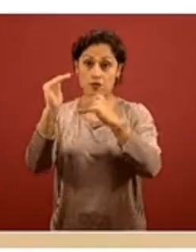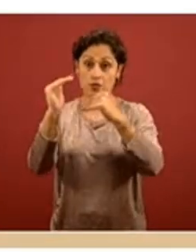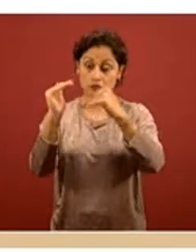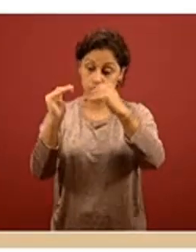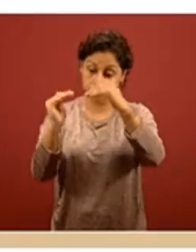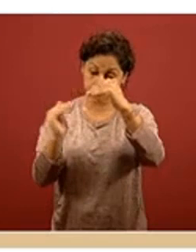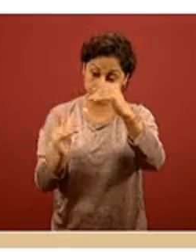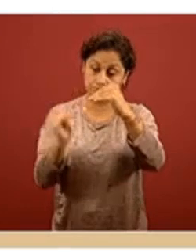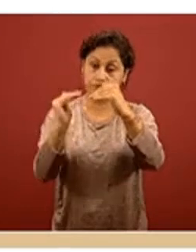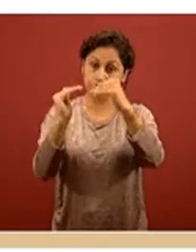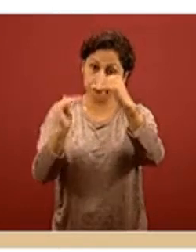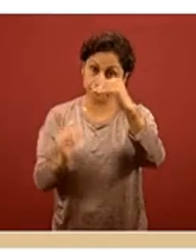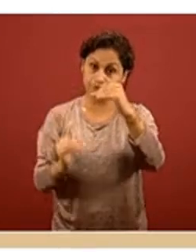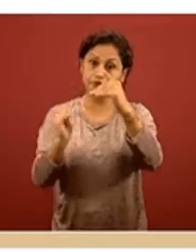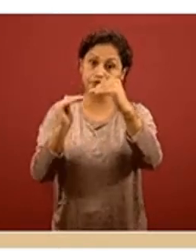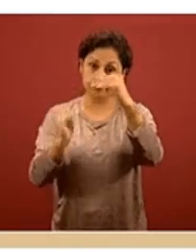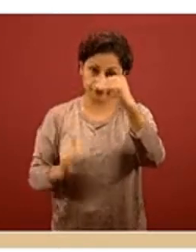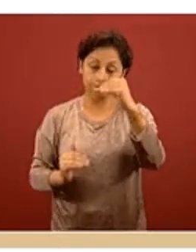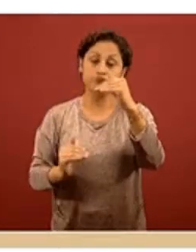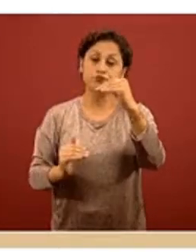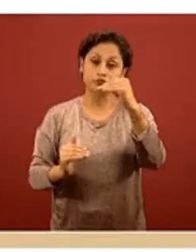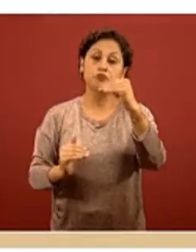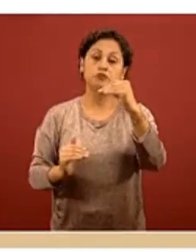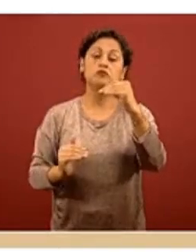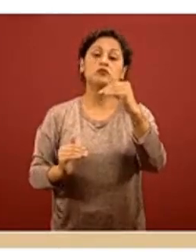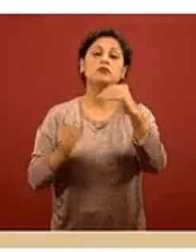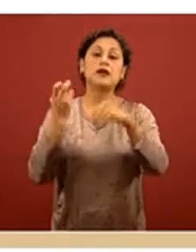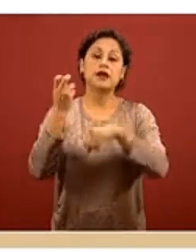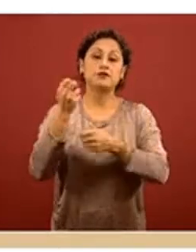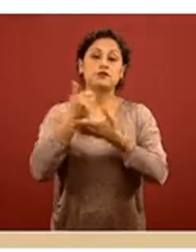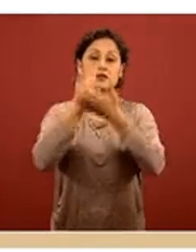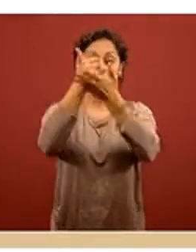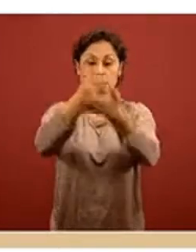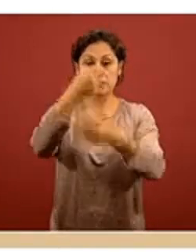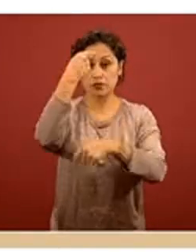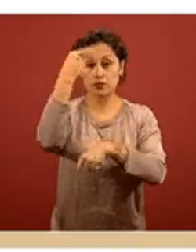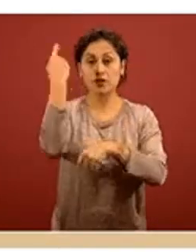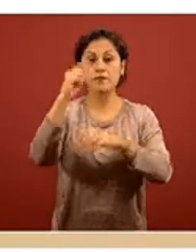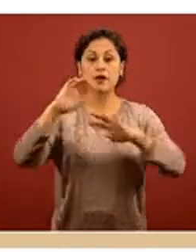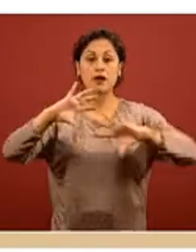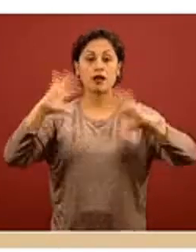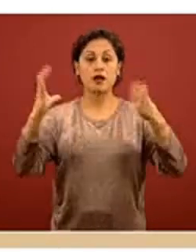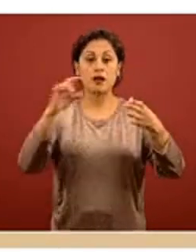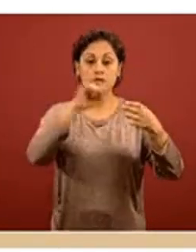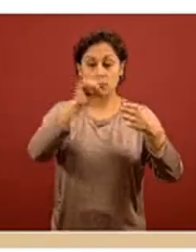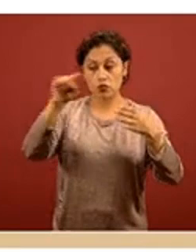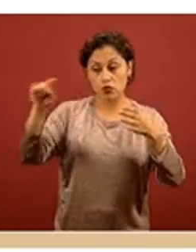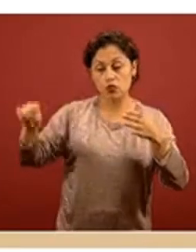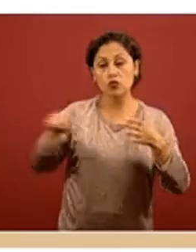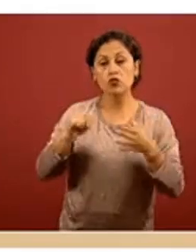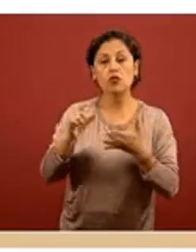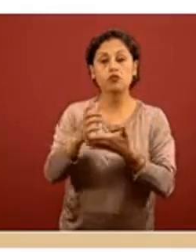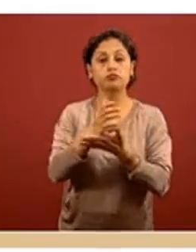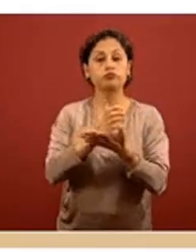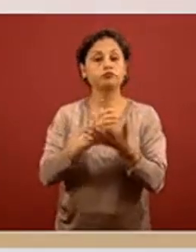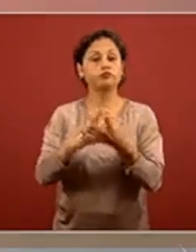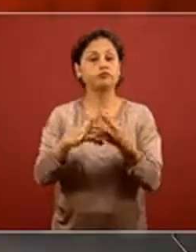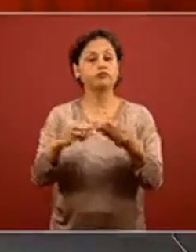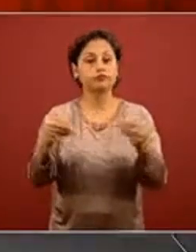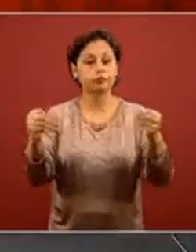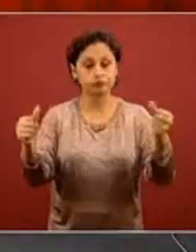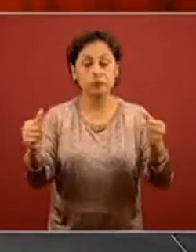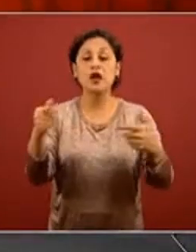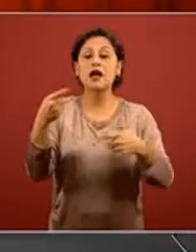contribuyendo también a la contracción en sí de toda la pandemia en el mundo, mientras las Américas tendremos que llegar a